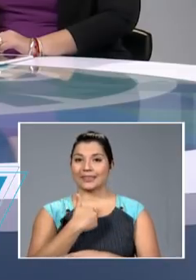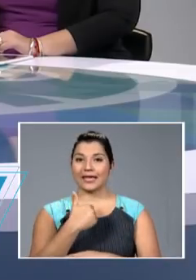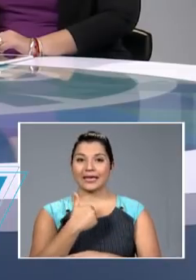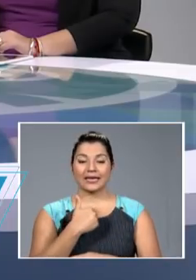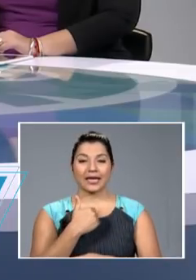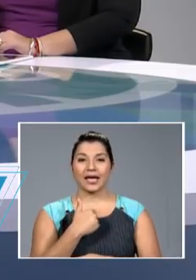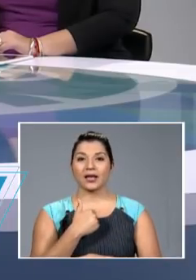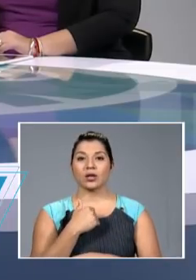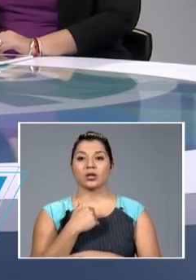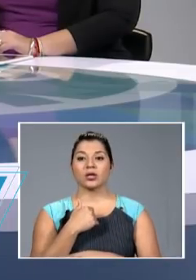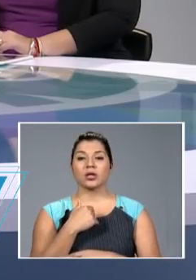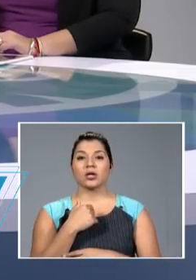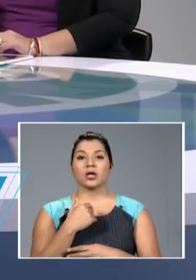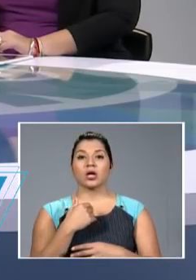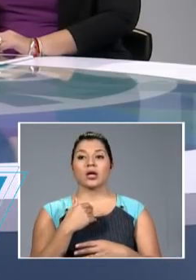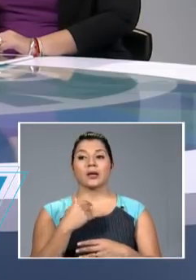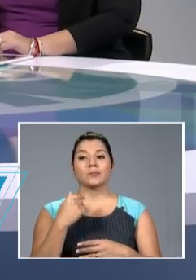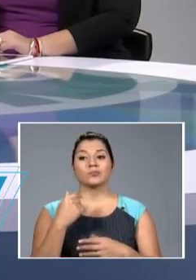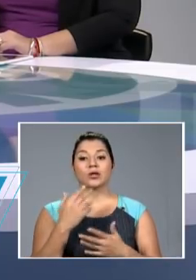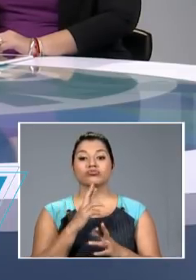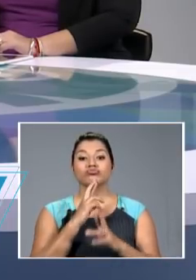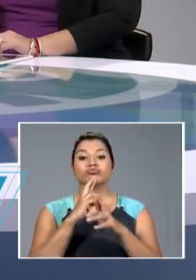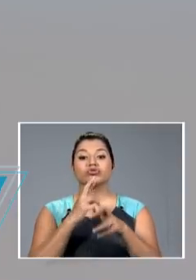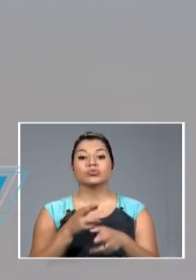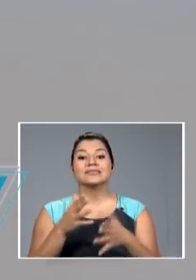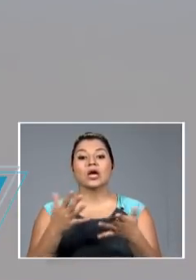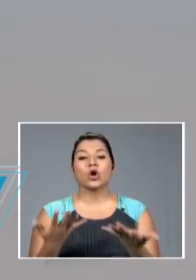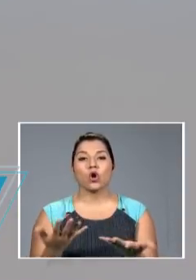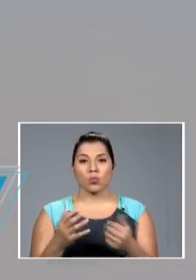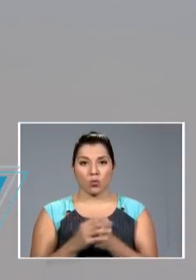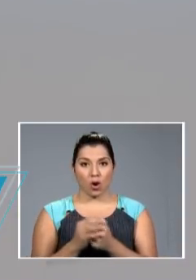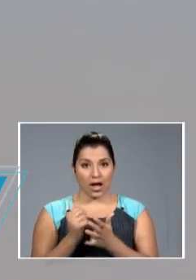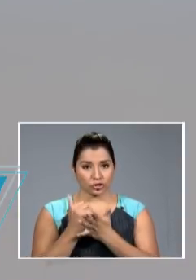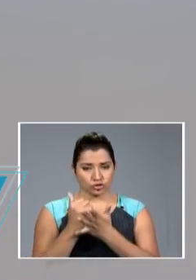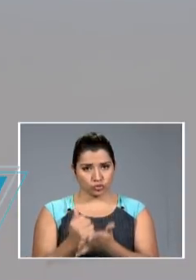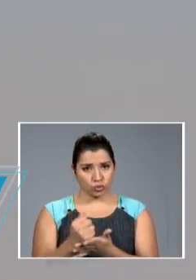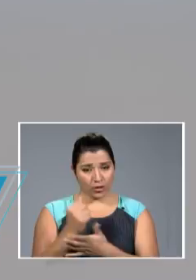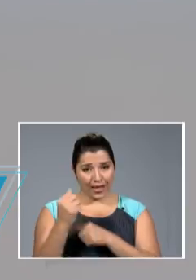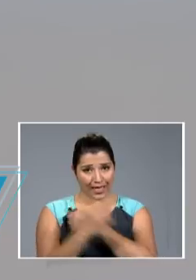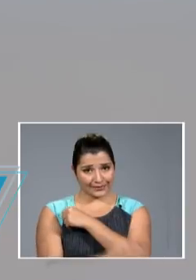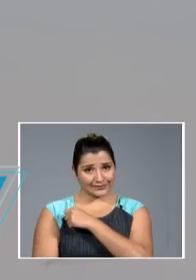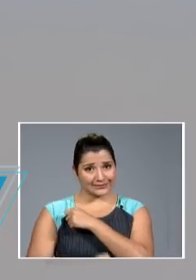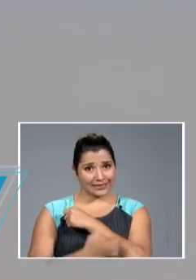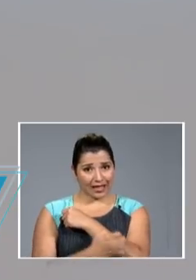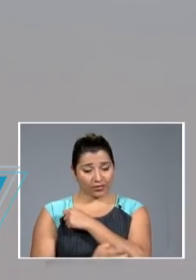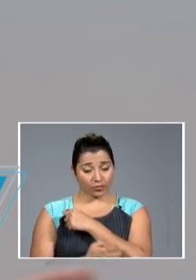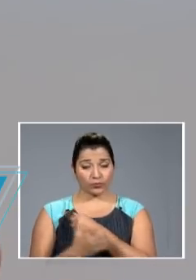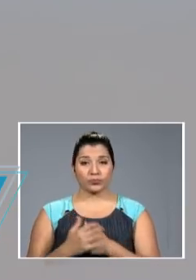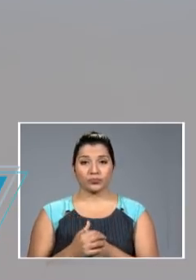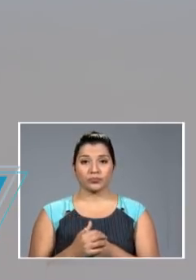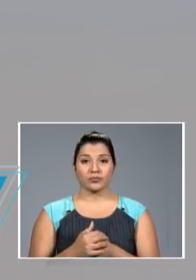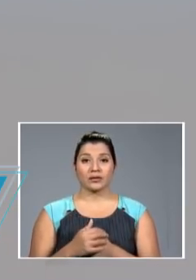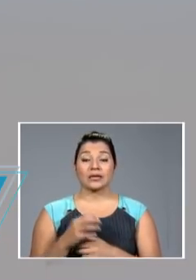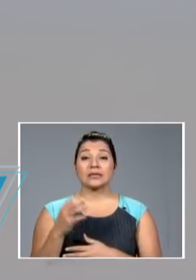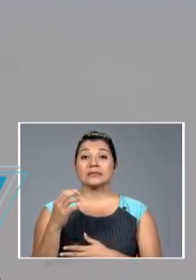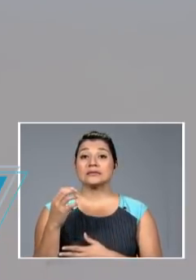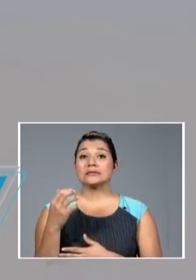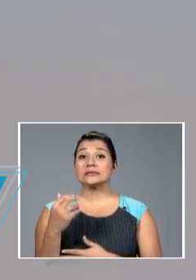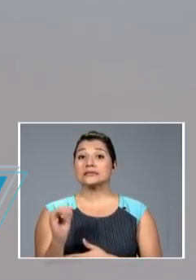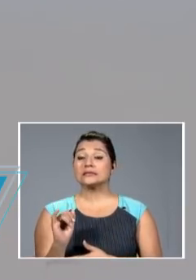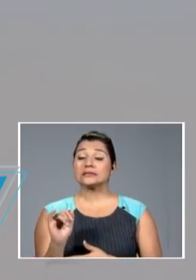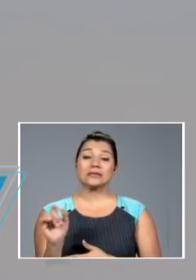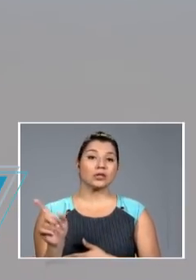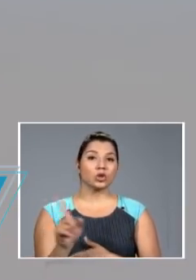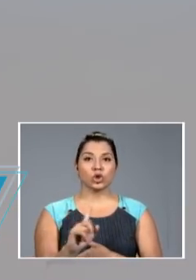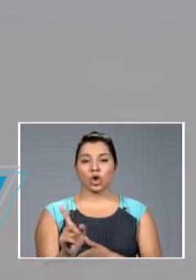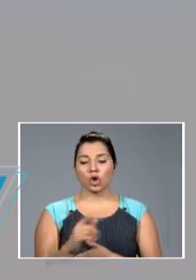en cuanto a cómo financiar el Estado, ¿verdad? Porque de lo contrario lo que entraríamos es una espiral ascendente de problemática